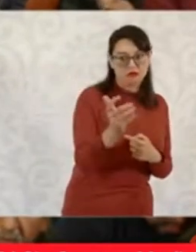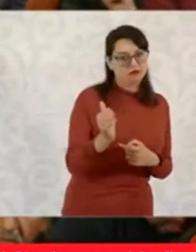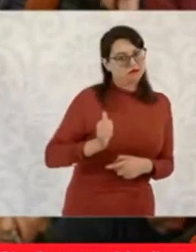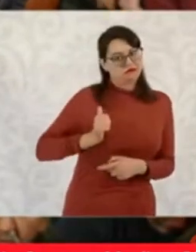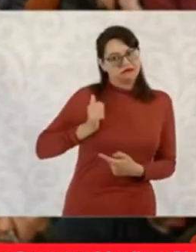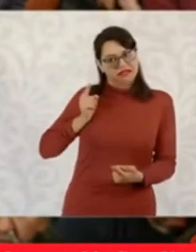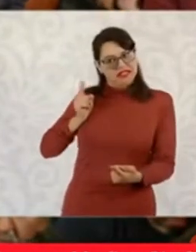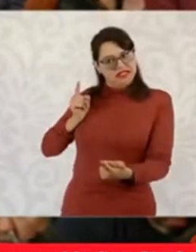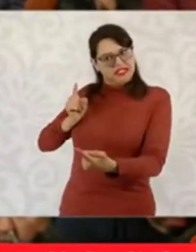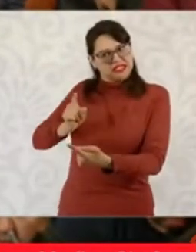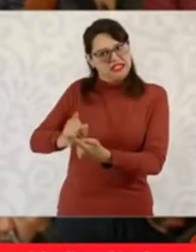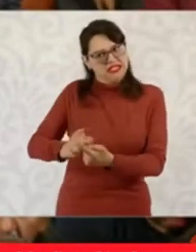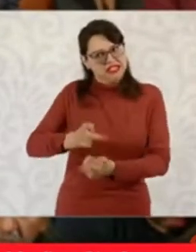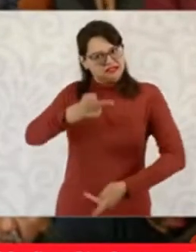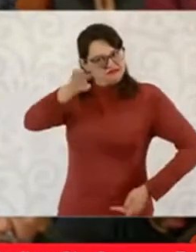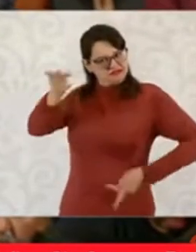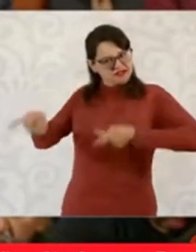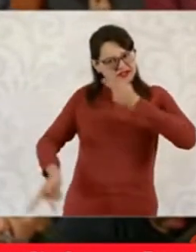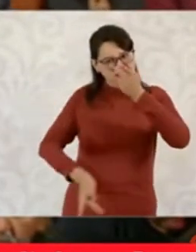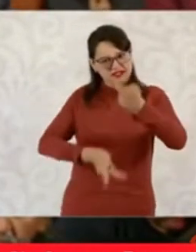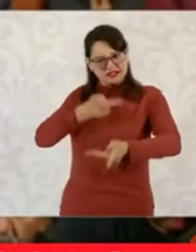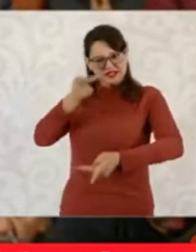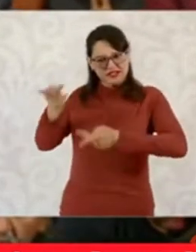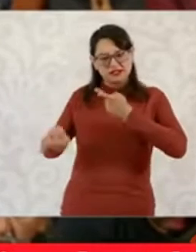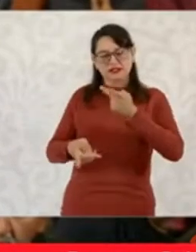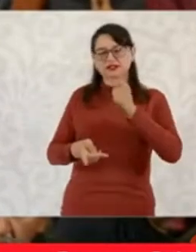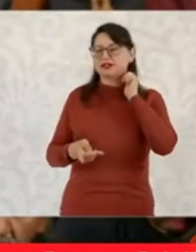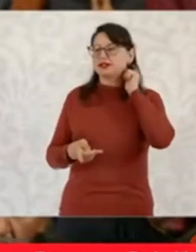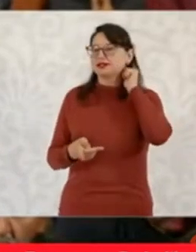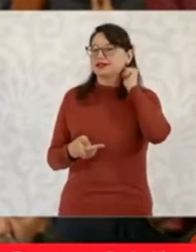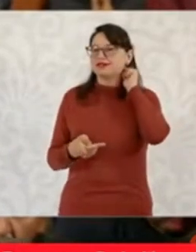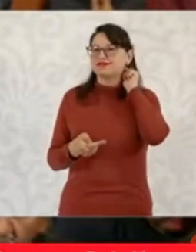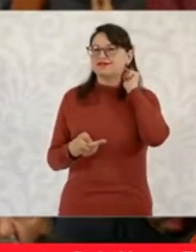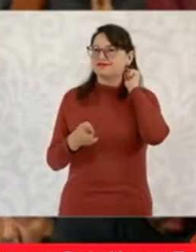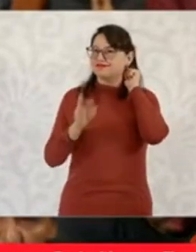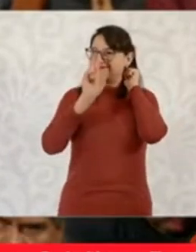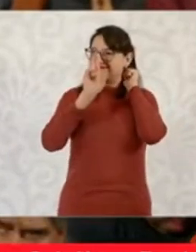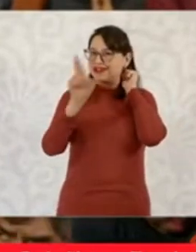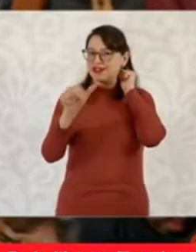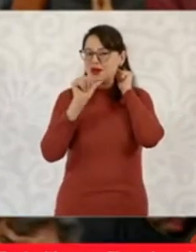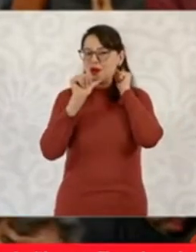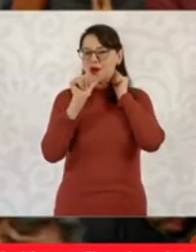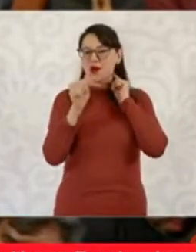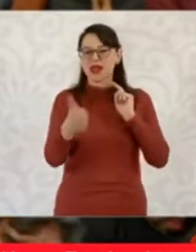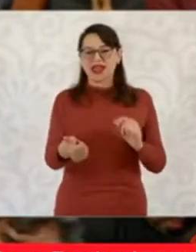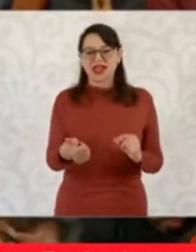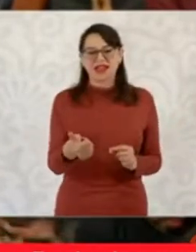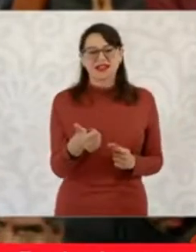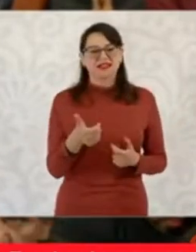Pues es el respeto a ese dolor, a escucharlos. Prácticamente los videos que yo hice, Presidenta, fueron